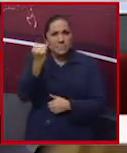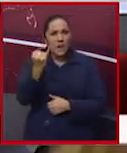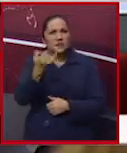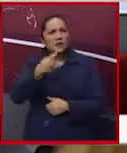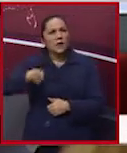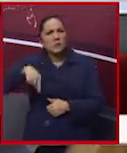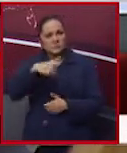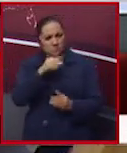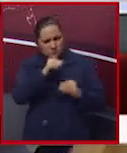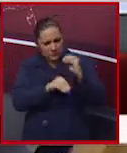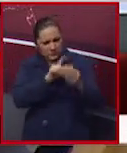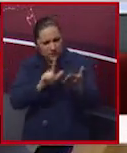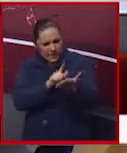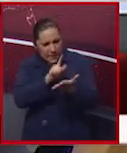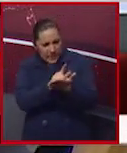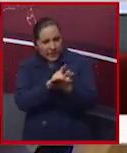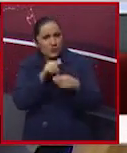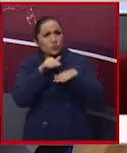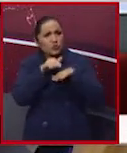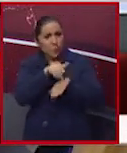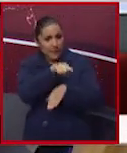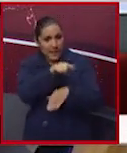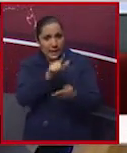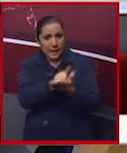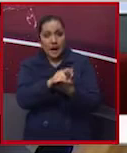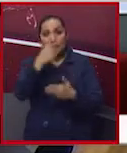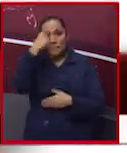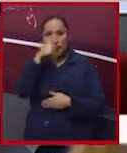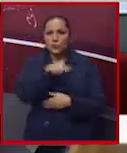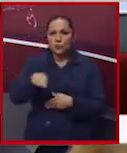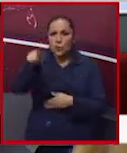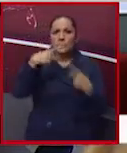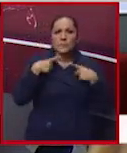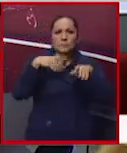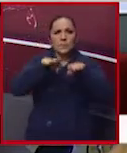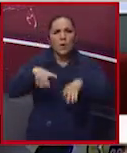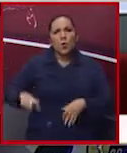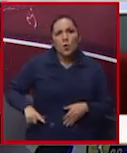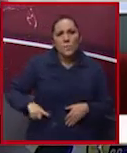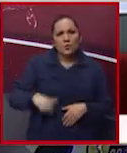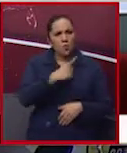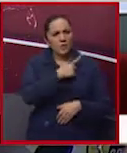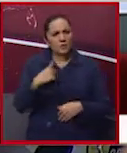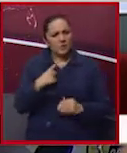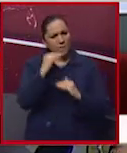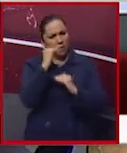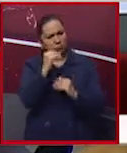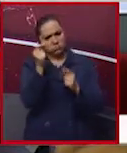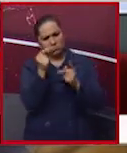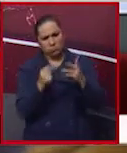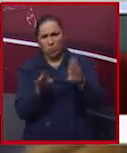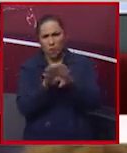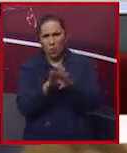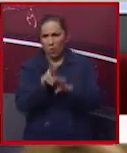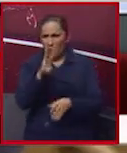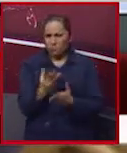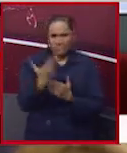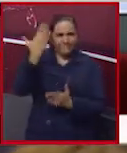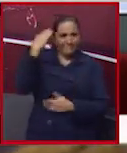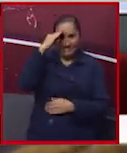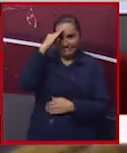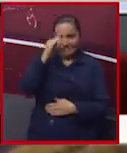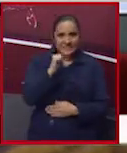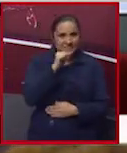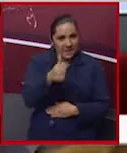existencia de una ley de procedimiento administrativo que limitara el ejercicio de la función pública. La ley de transparencia también y acceso a información pública, que recibe incluso